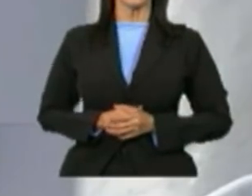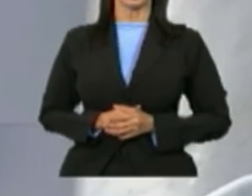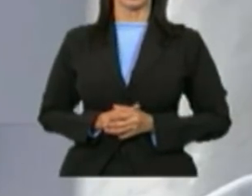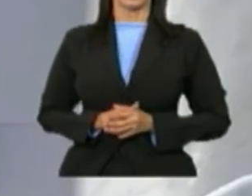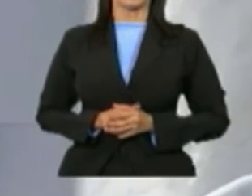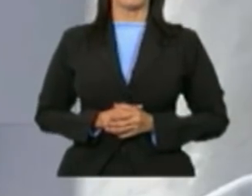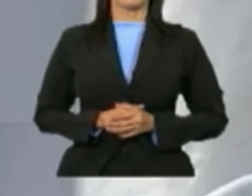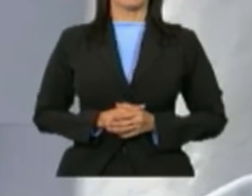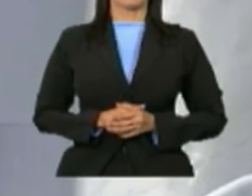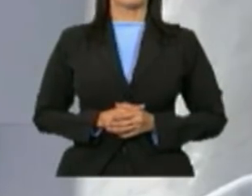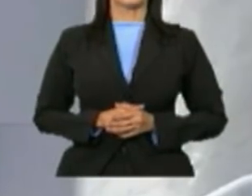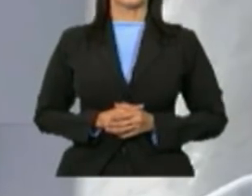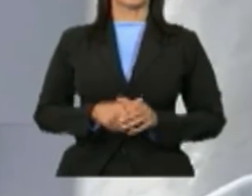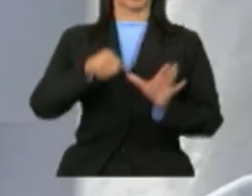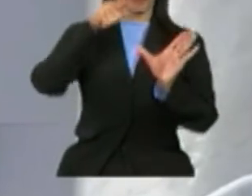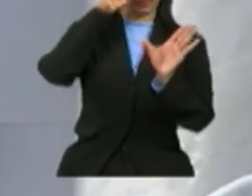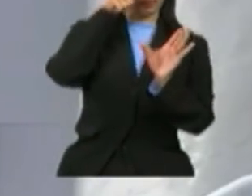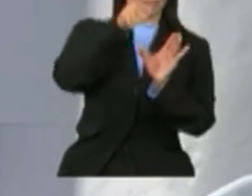De ellos,